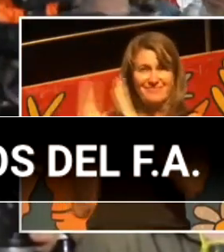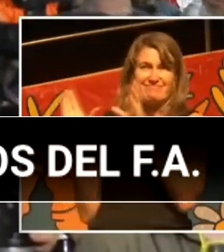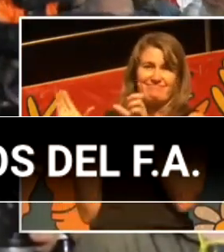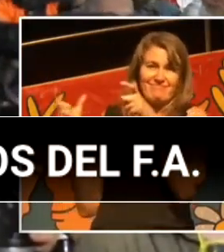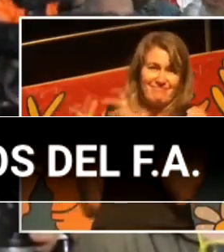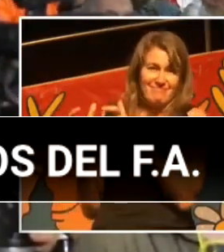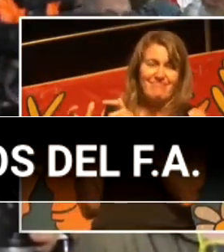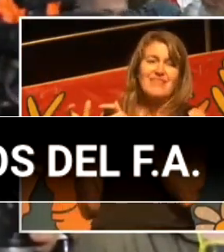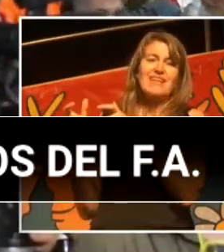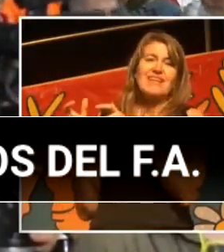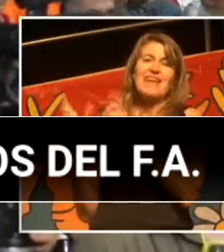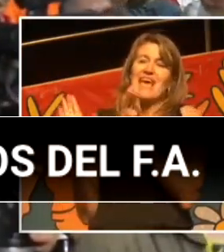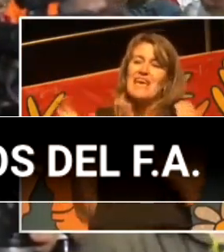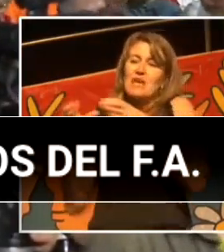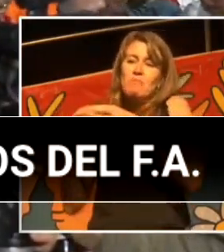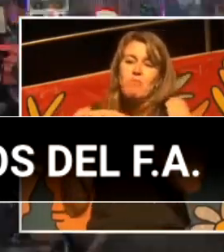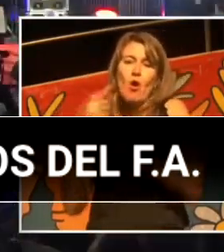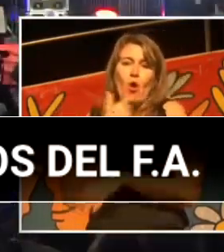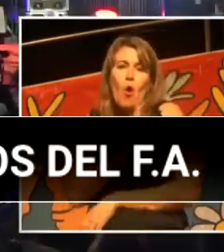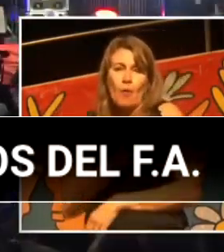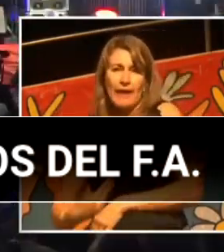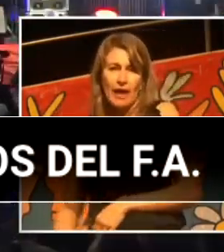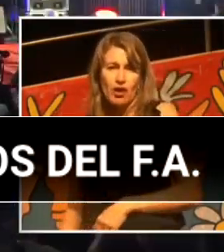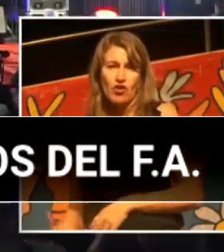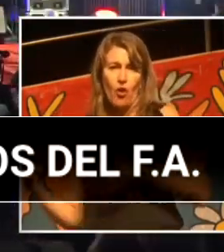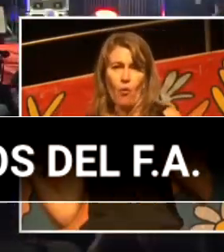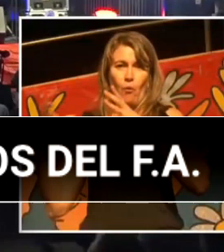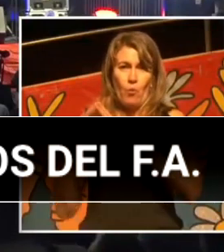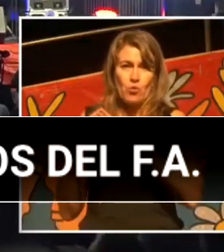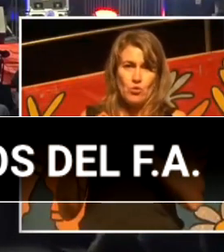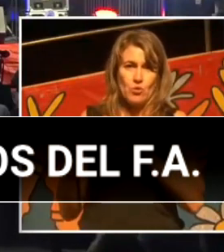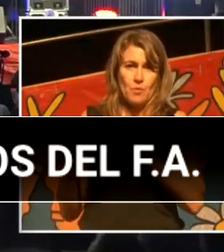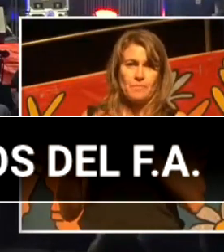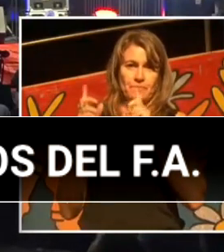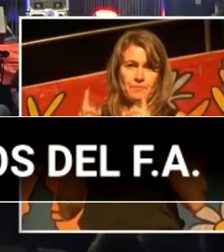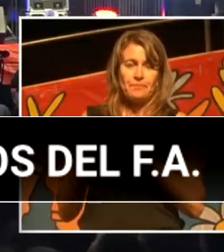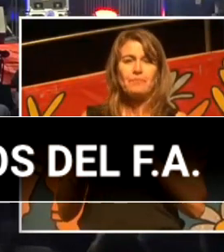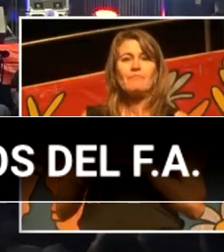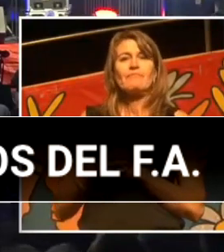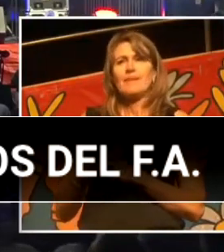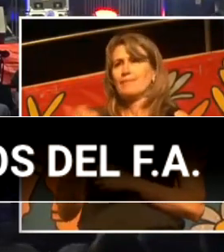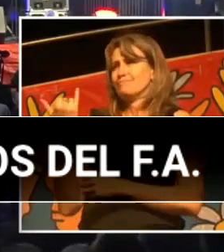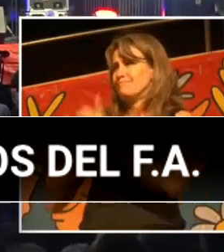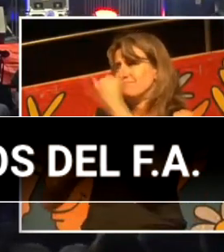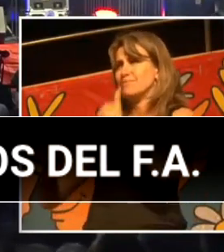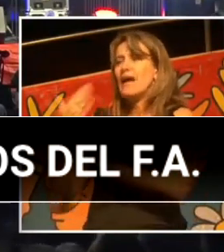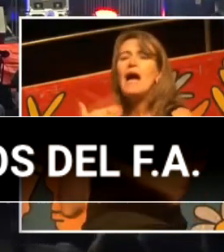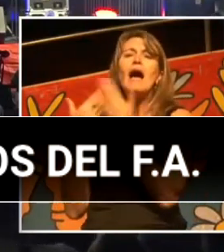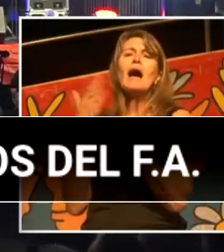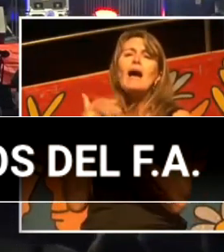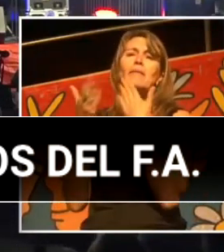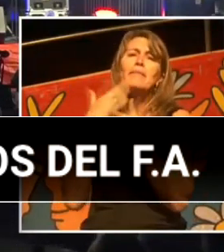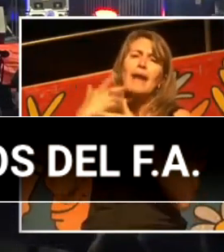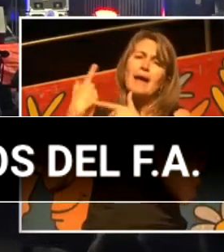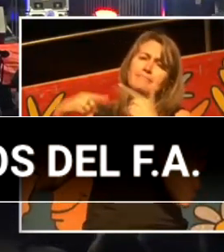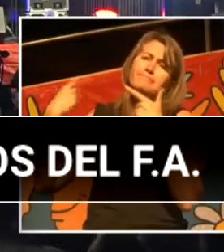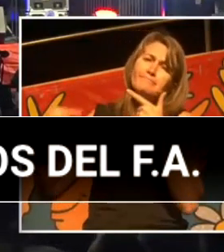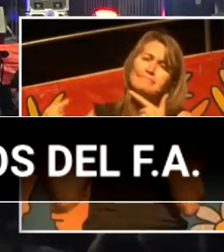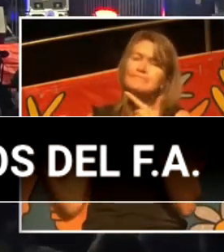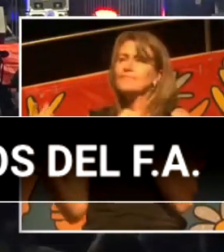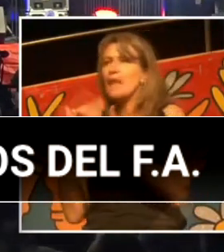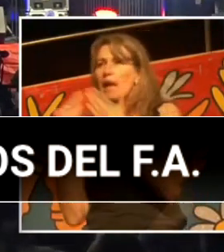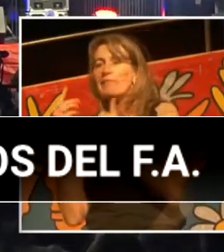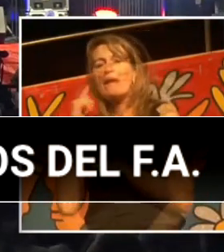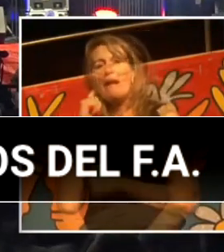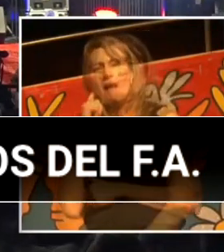y Comparte el equipo gobierno y vaya si tuvimos insumos de esa charla vaya si pudimos